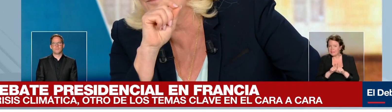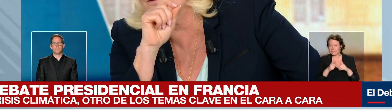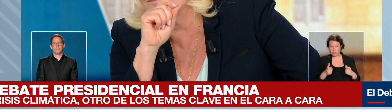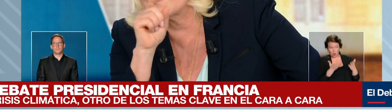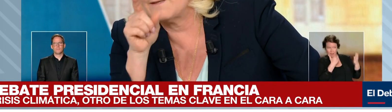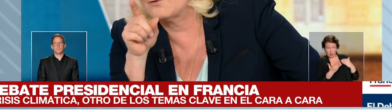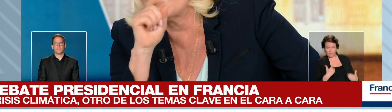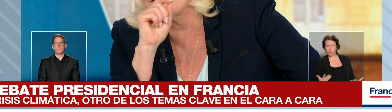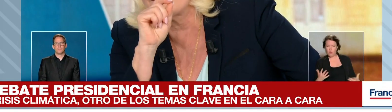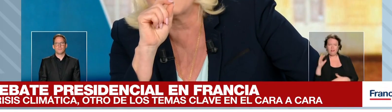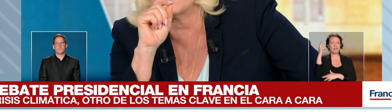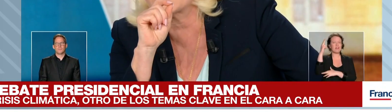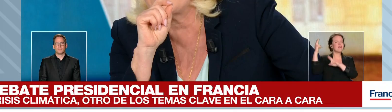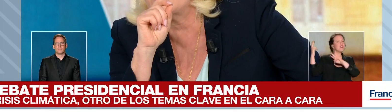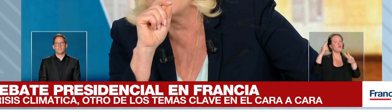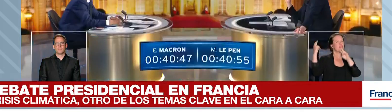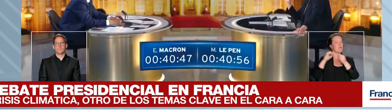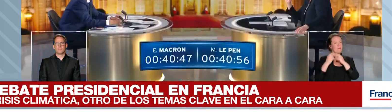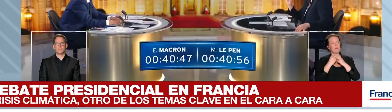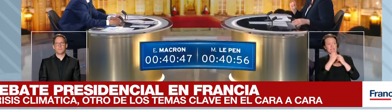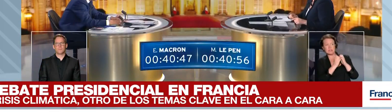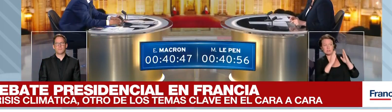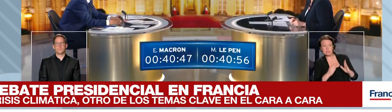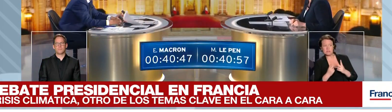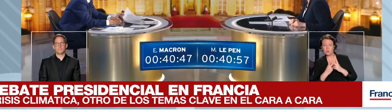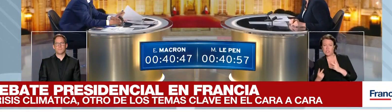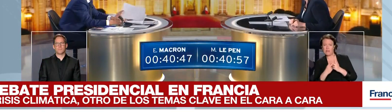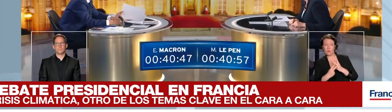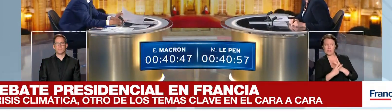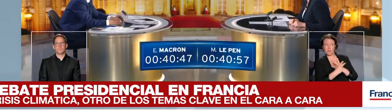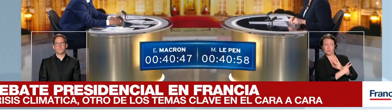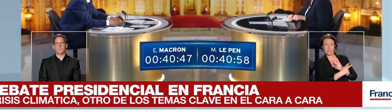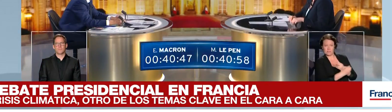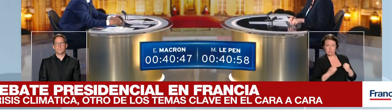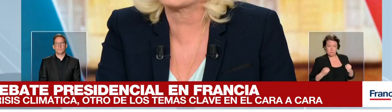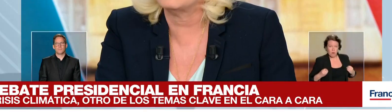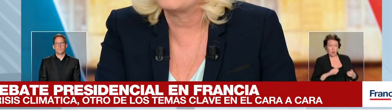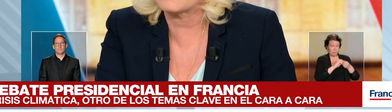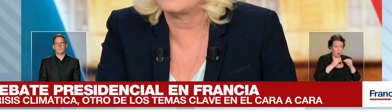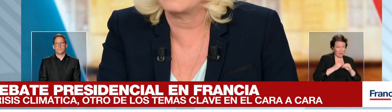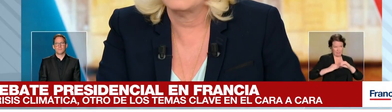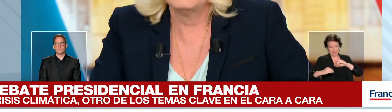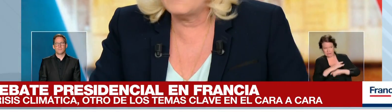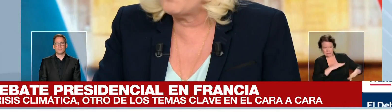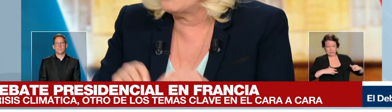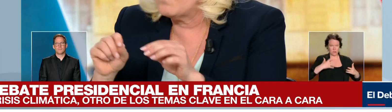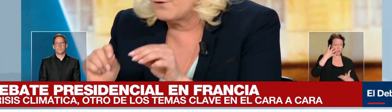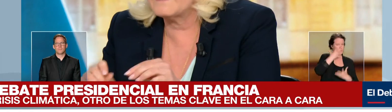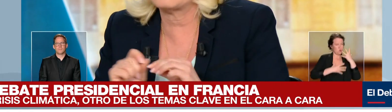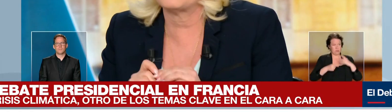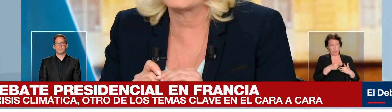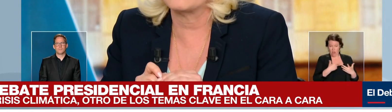representan un trastorno anormal para los vecinos. Eso ha sido comprobado en algunos